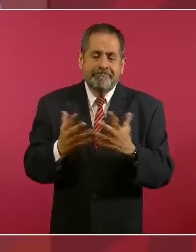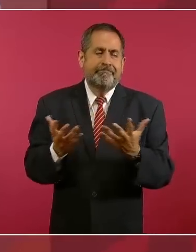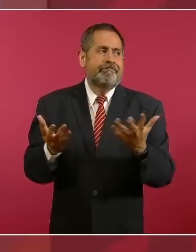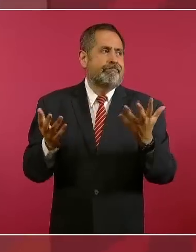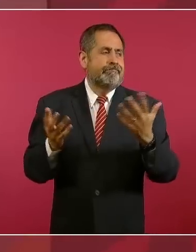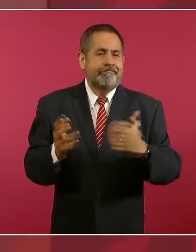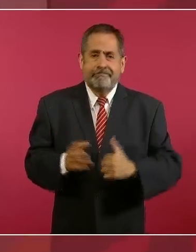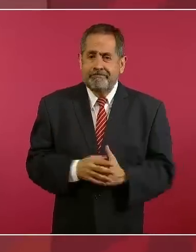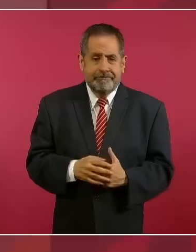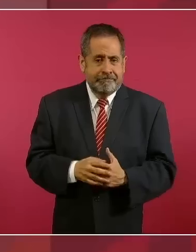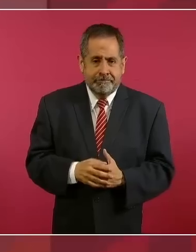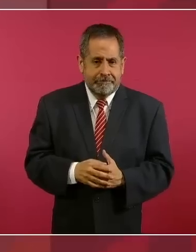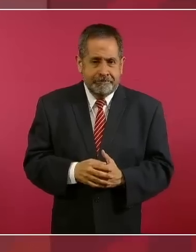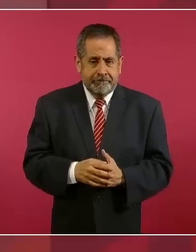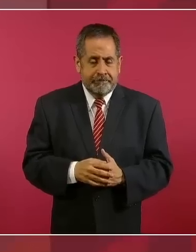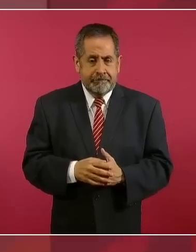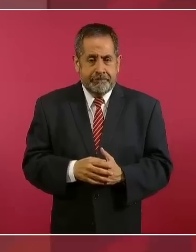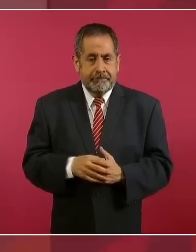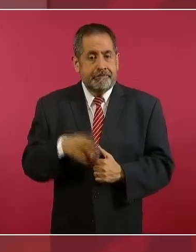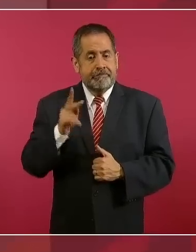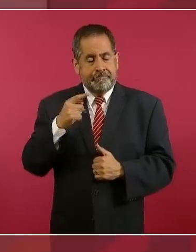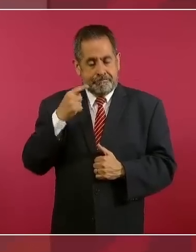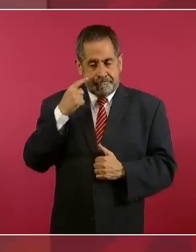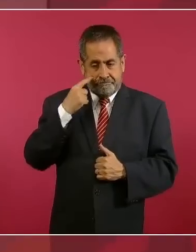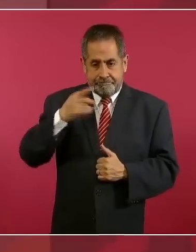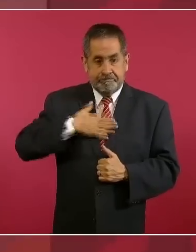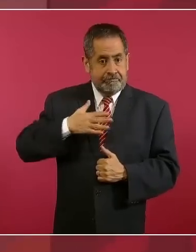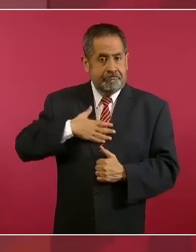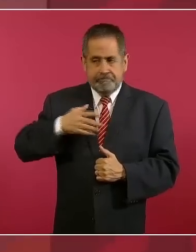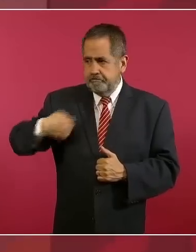Sin embargo, por la decisión que tomamos